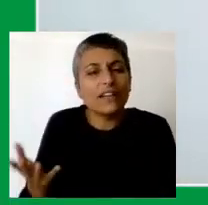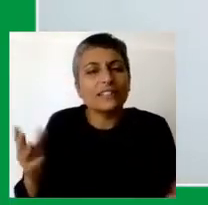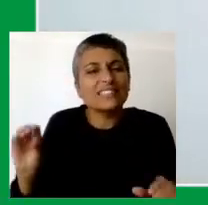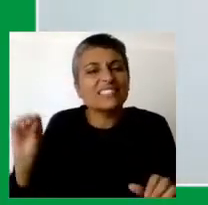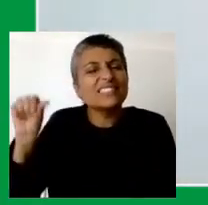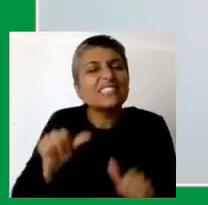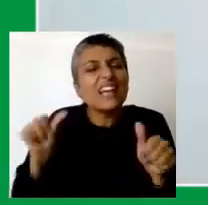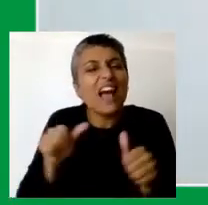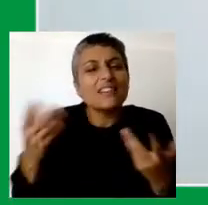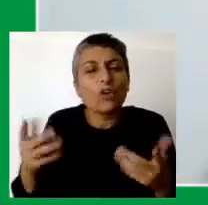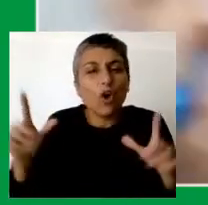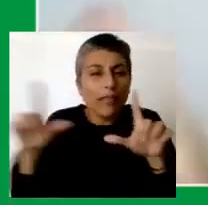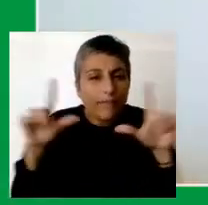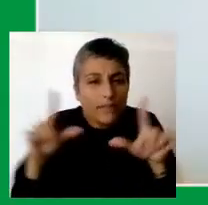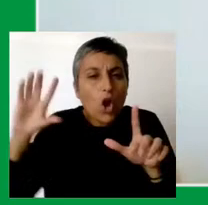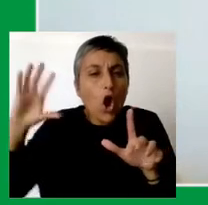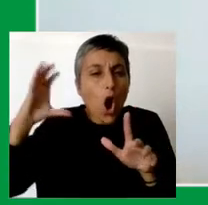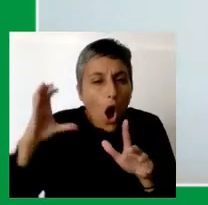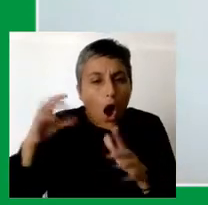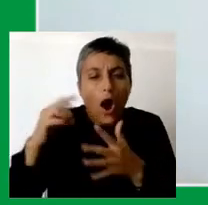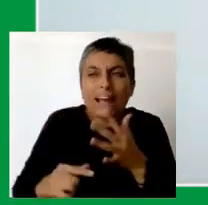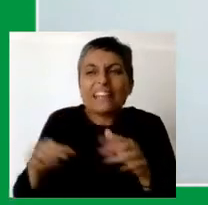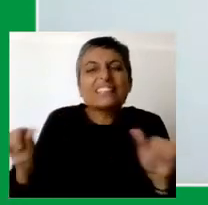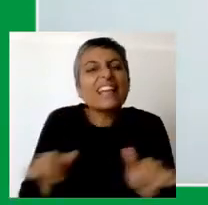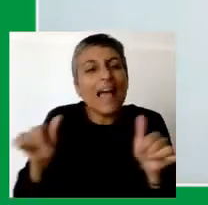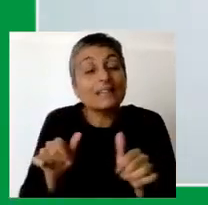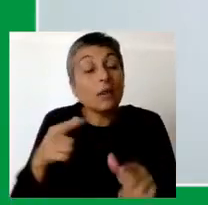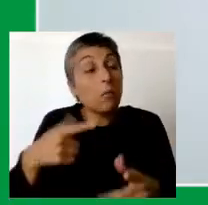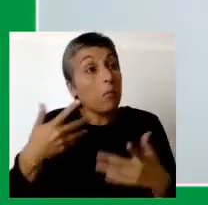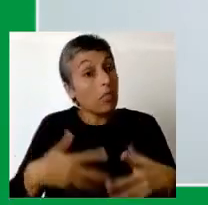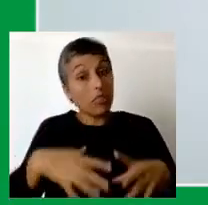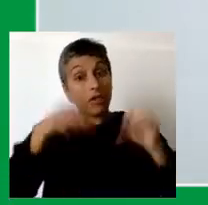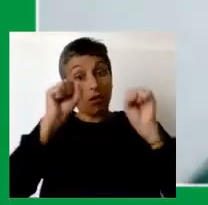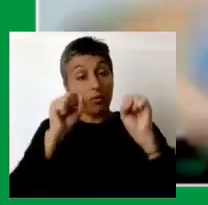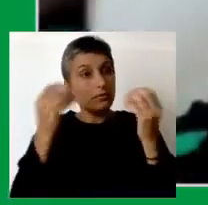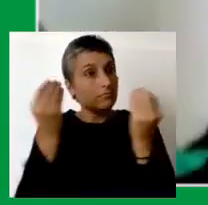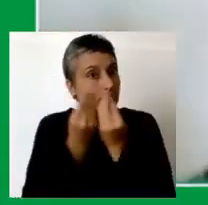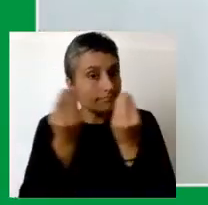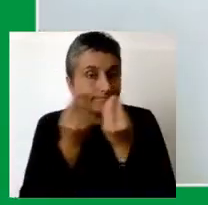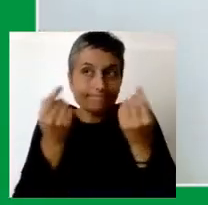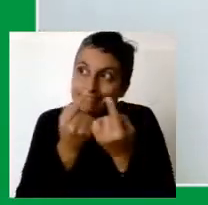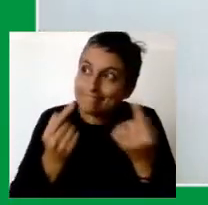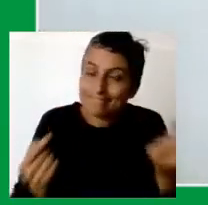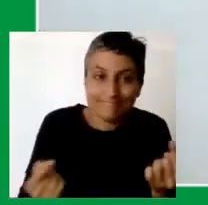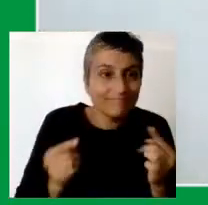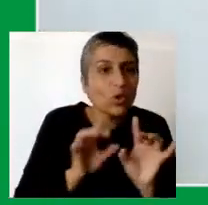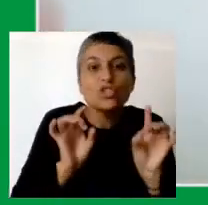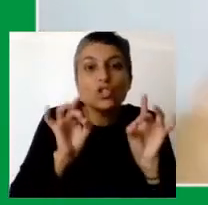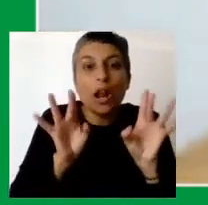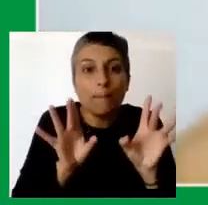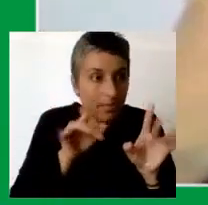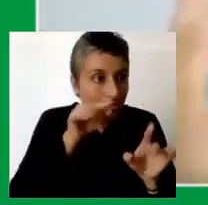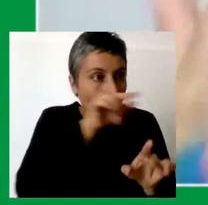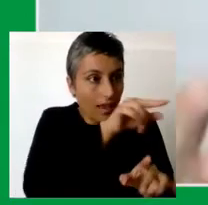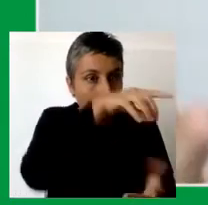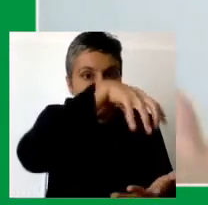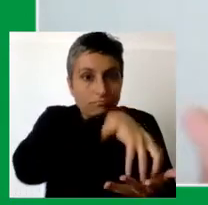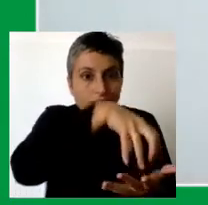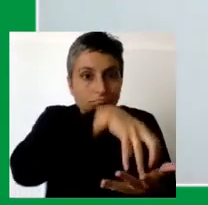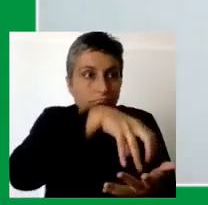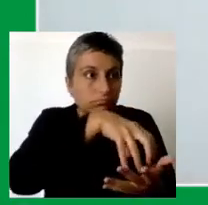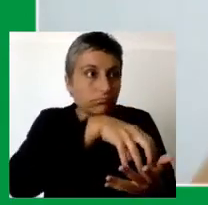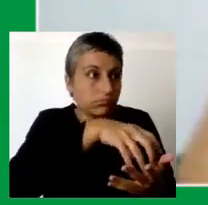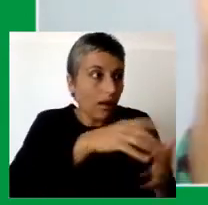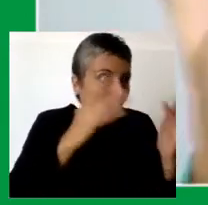Y descubrió que hacían un montón de cosas, ¿sí? Más allá del ámbito escolar, hacían un montón de